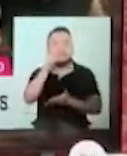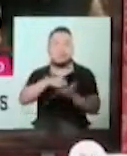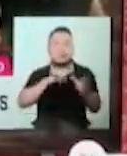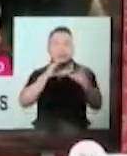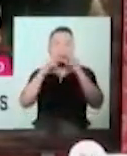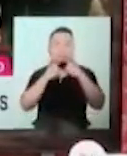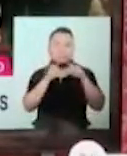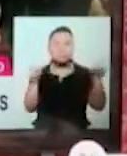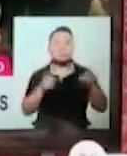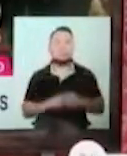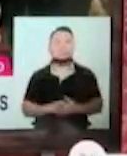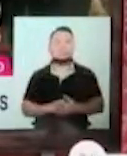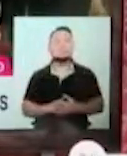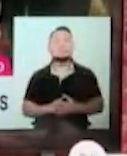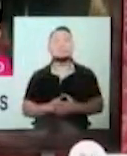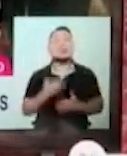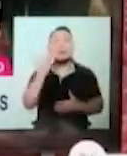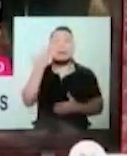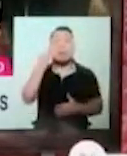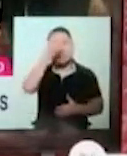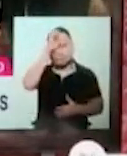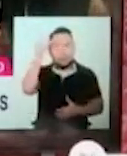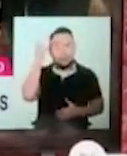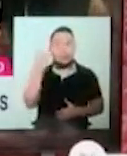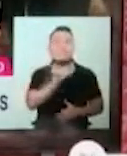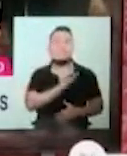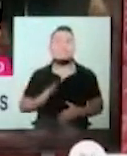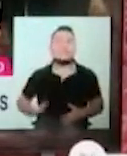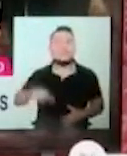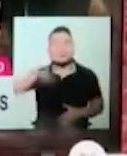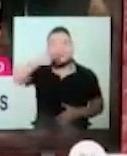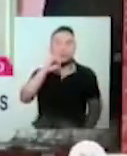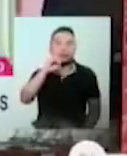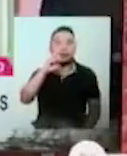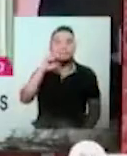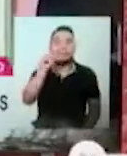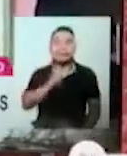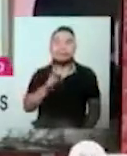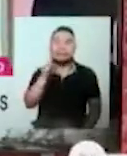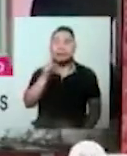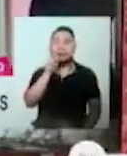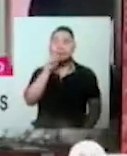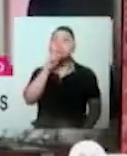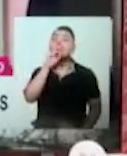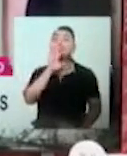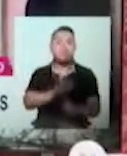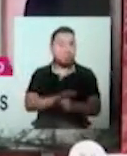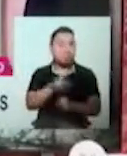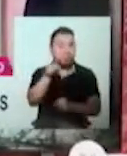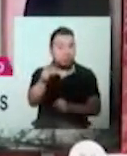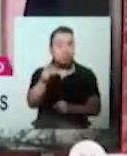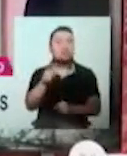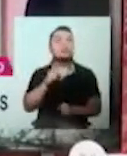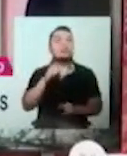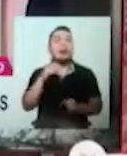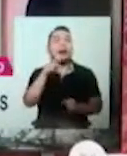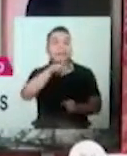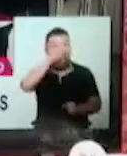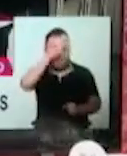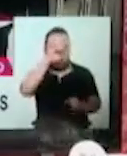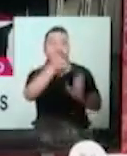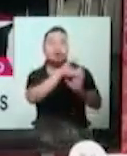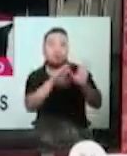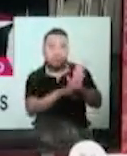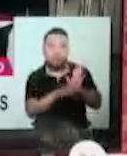a los hijos de las mujeres. Y así sucesivamente. Entonces, hay varios criterios que los congresistas,